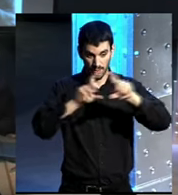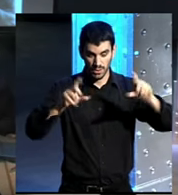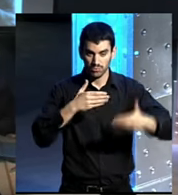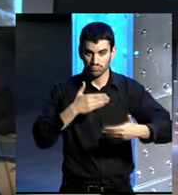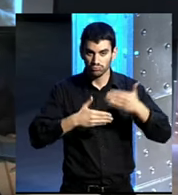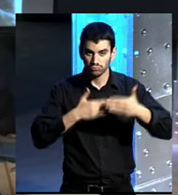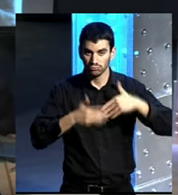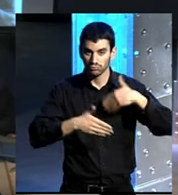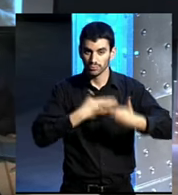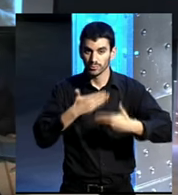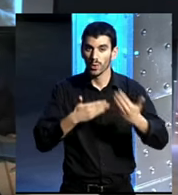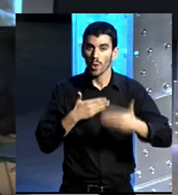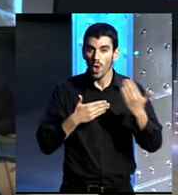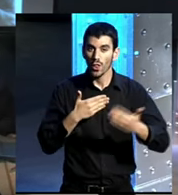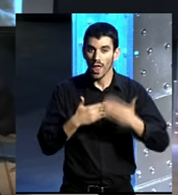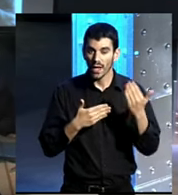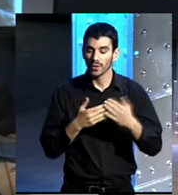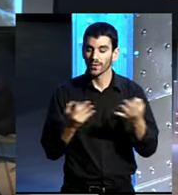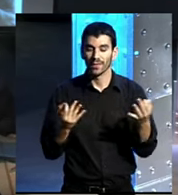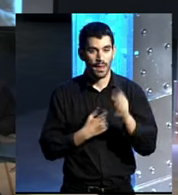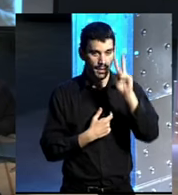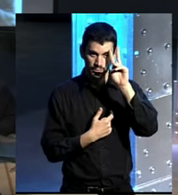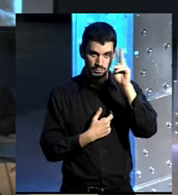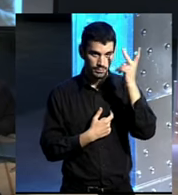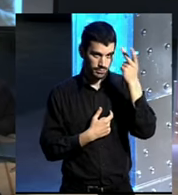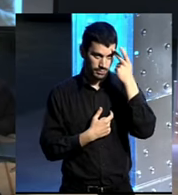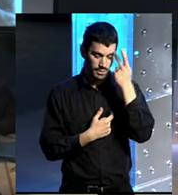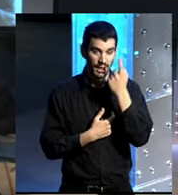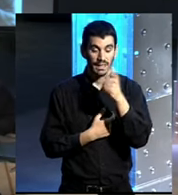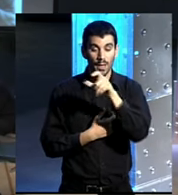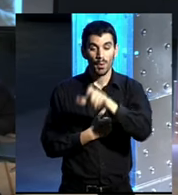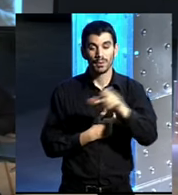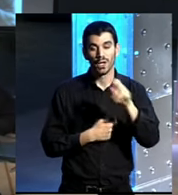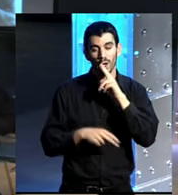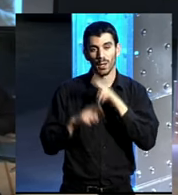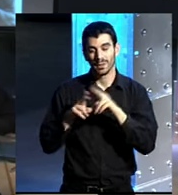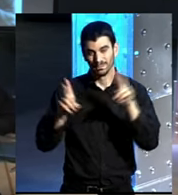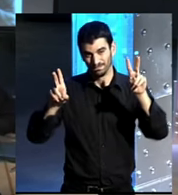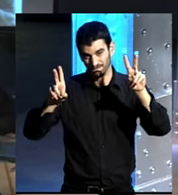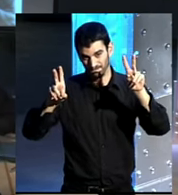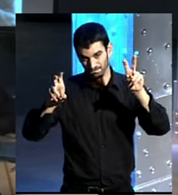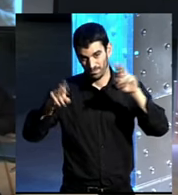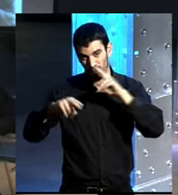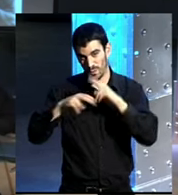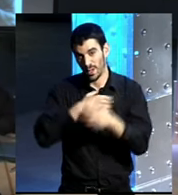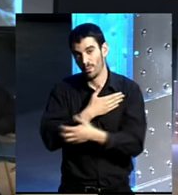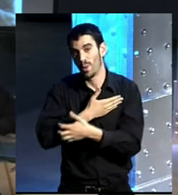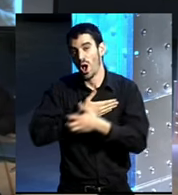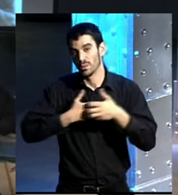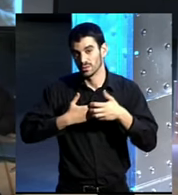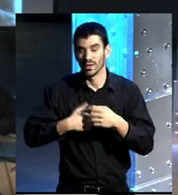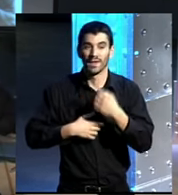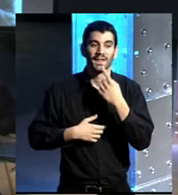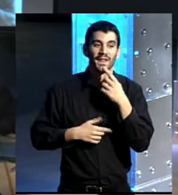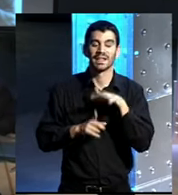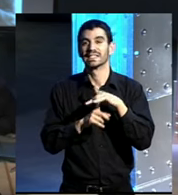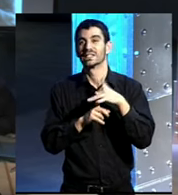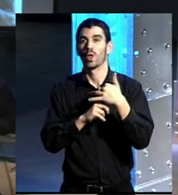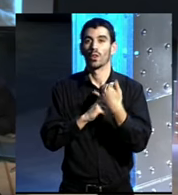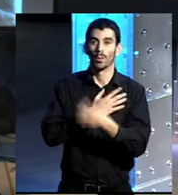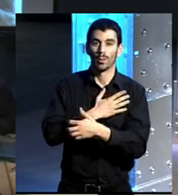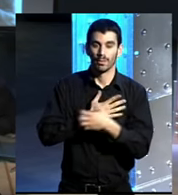haber un cambio de chip, y se ha de ver a los pobres, entre comillas digo esto, normalmente se dice a personas en situación de